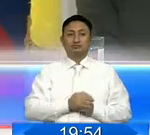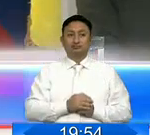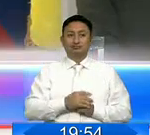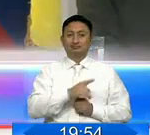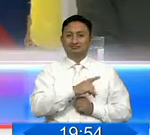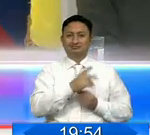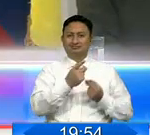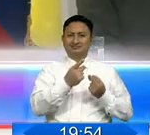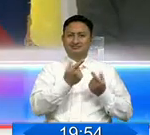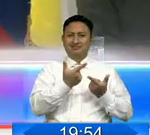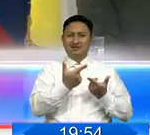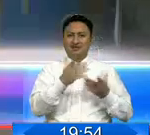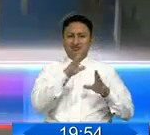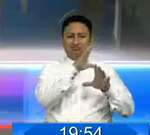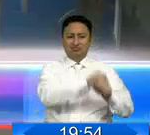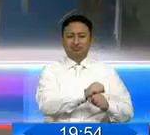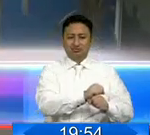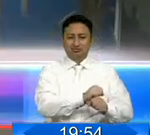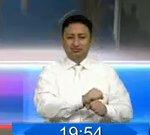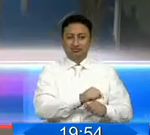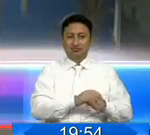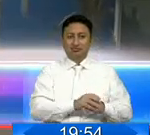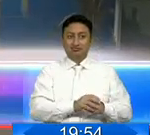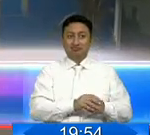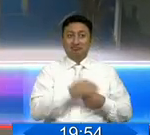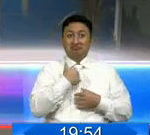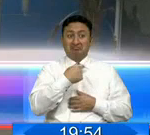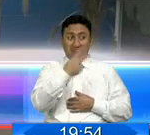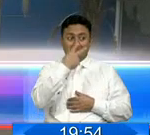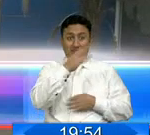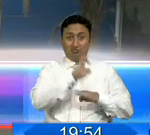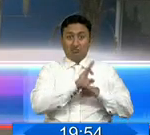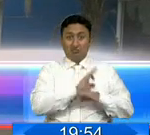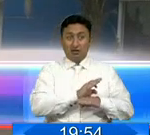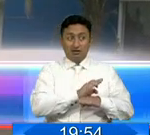de lo planificado. No contaron que un testigo les iba a dañar